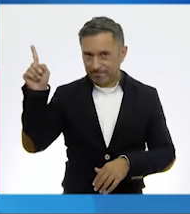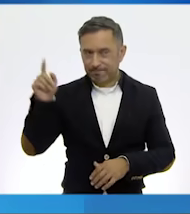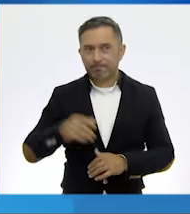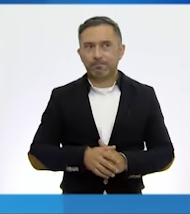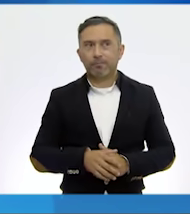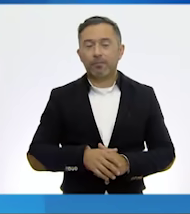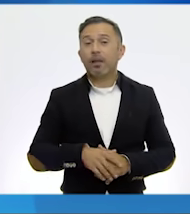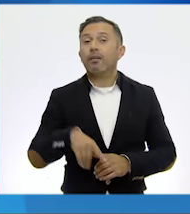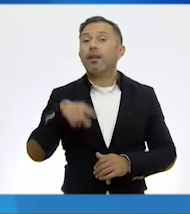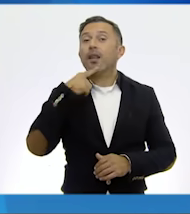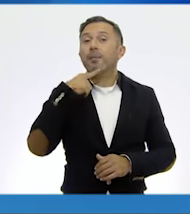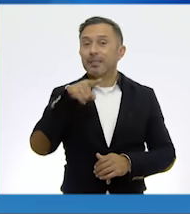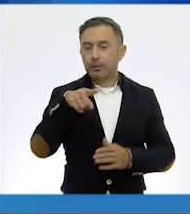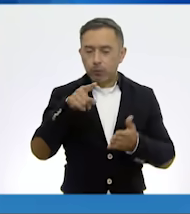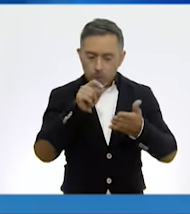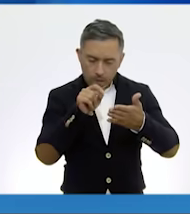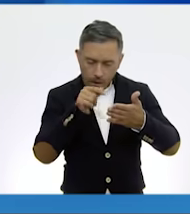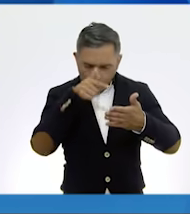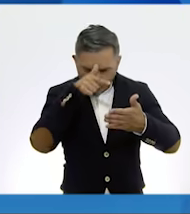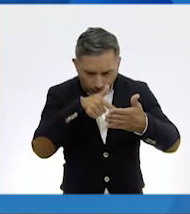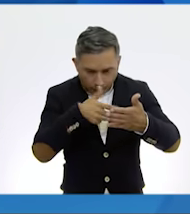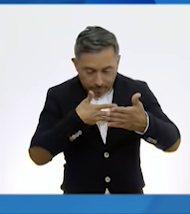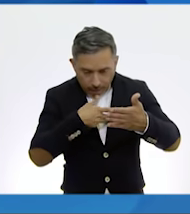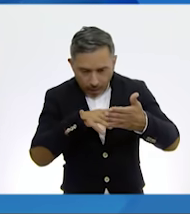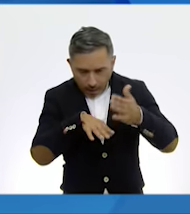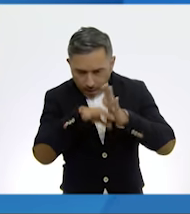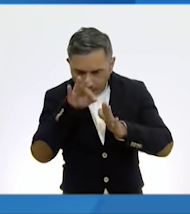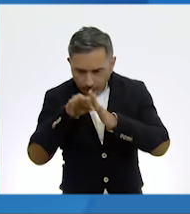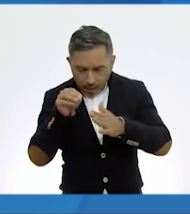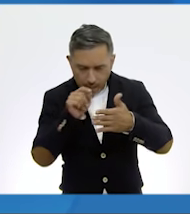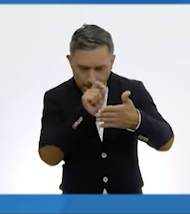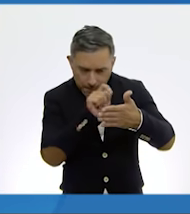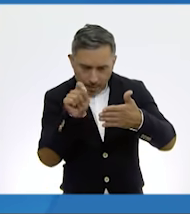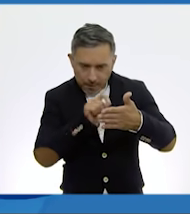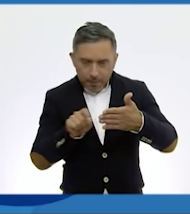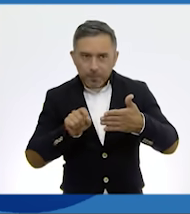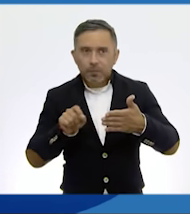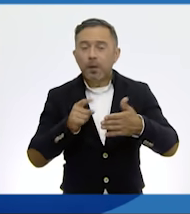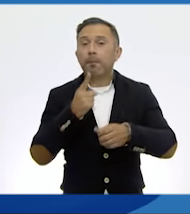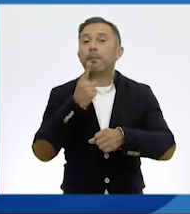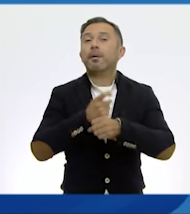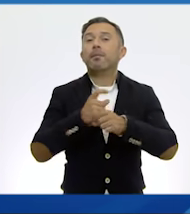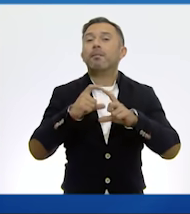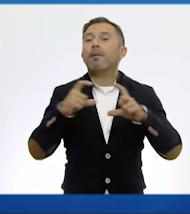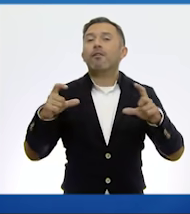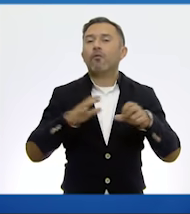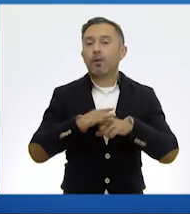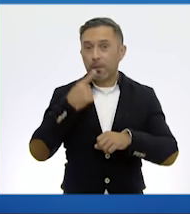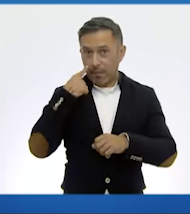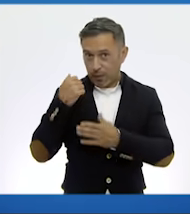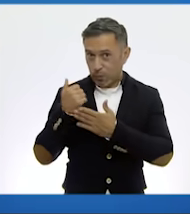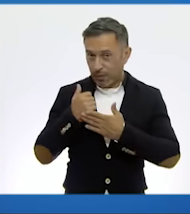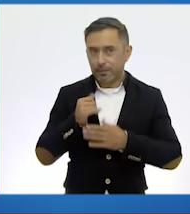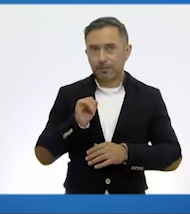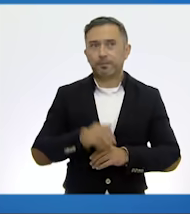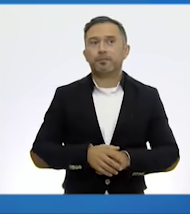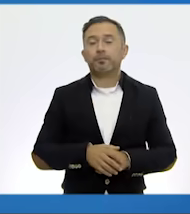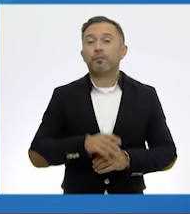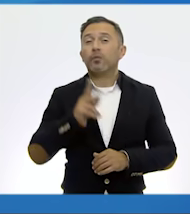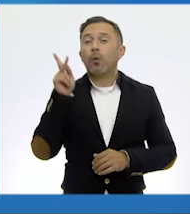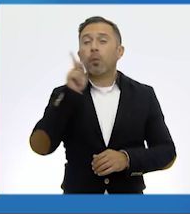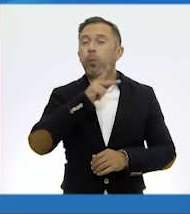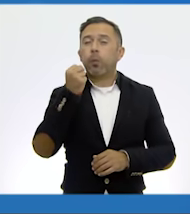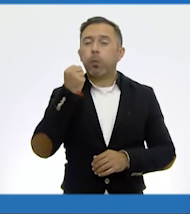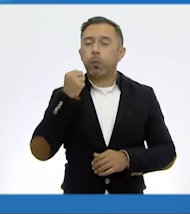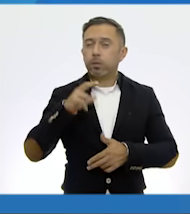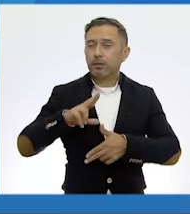en tu libro o marcando dónde los vas encontrando. A ver, leamos el primer párrafo. ¿Me ayudas, Eric? Claro que sí. Los ciclones tropicales